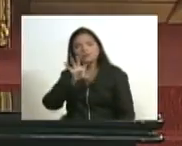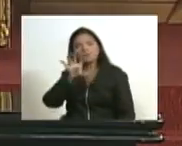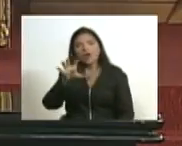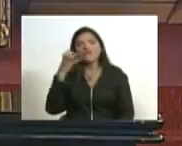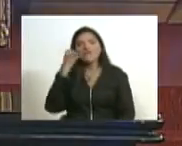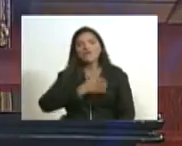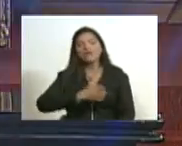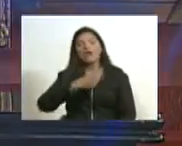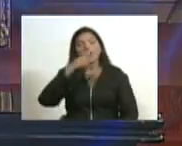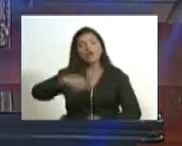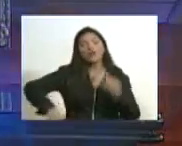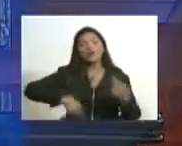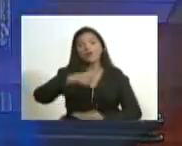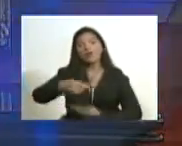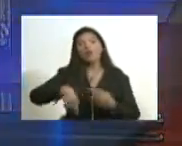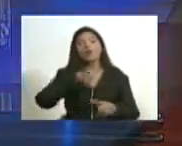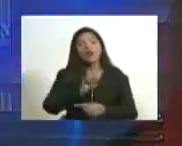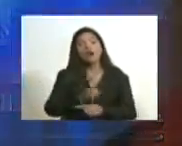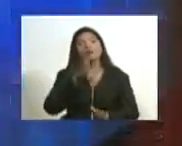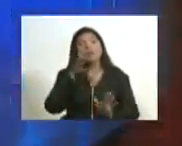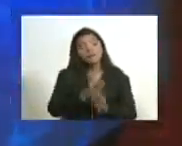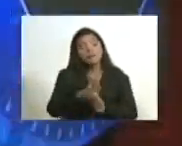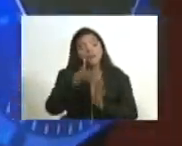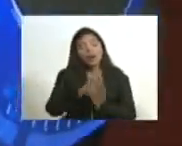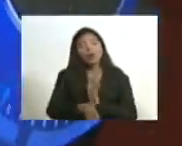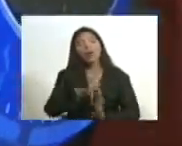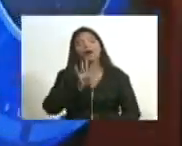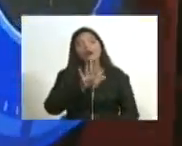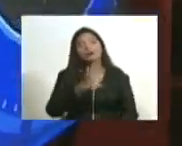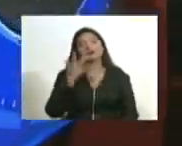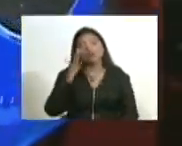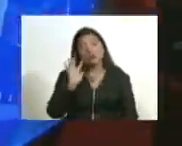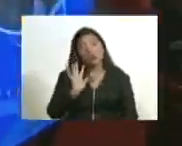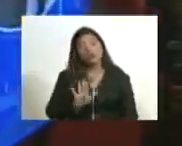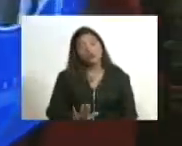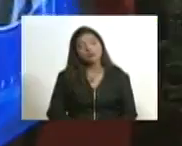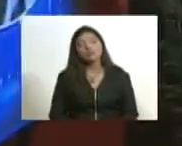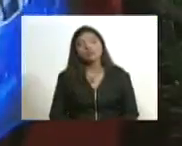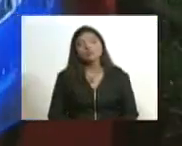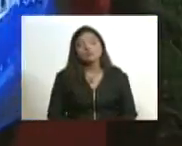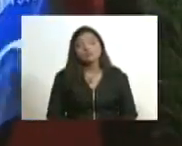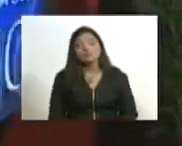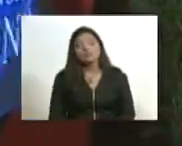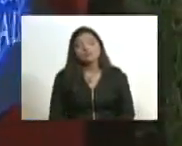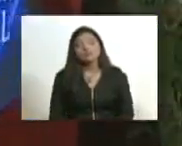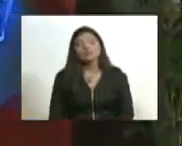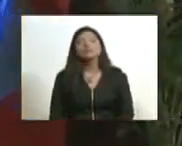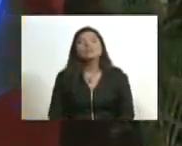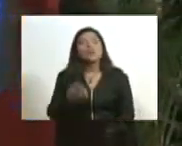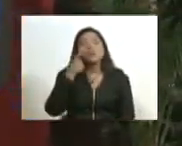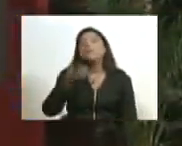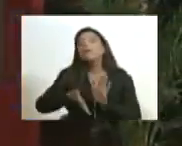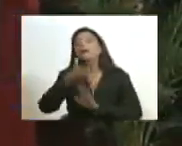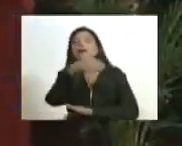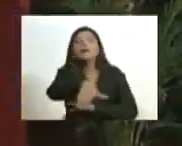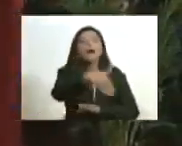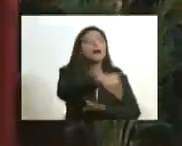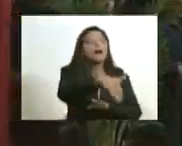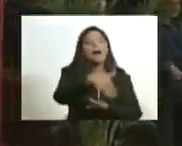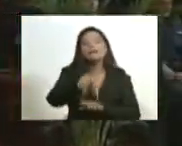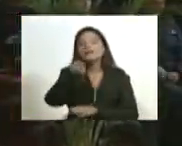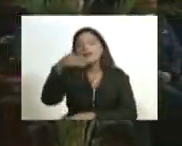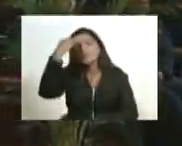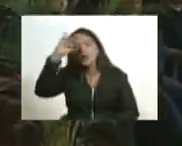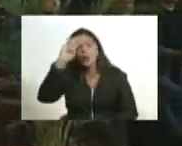y revolucionaria. Eso es lo que ha sucedido con la agresión de Trump, así lo creo. Si no, váyanse para las calles de La Habana, o de Santa Clara, o